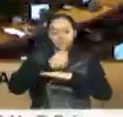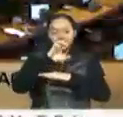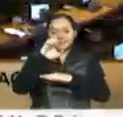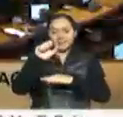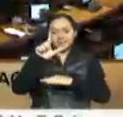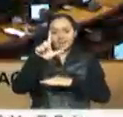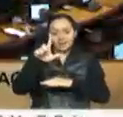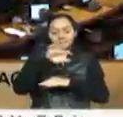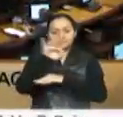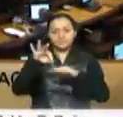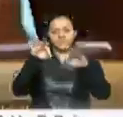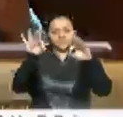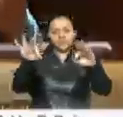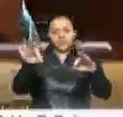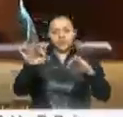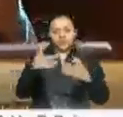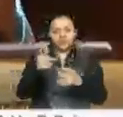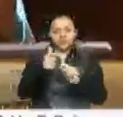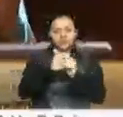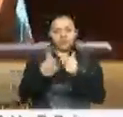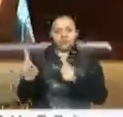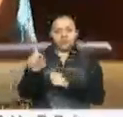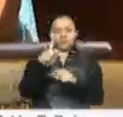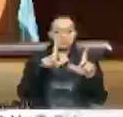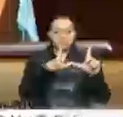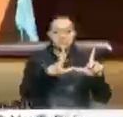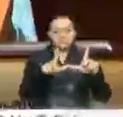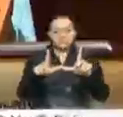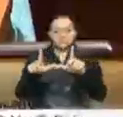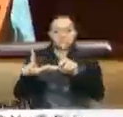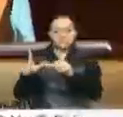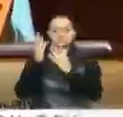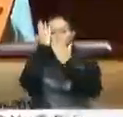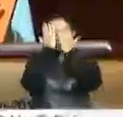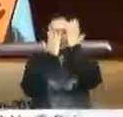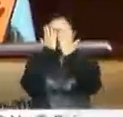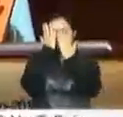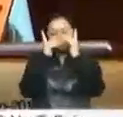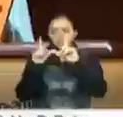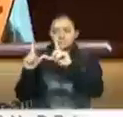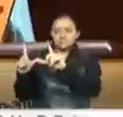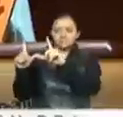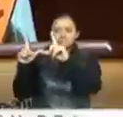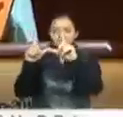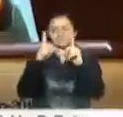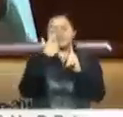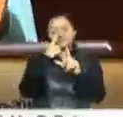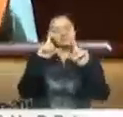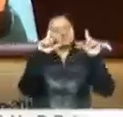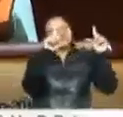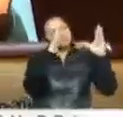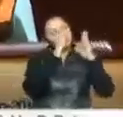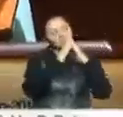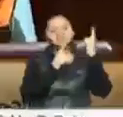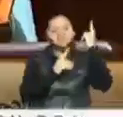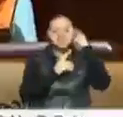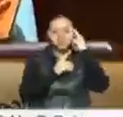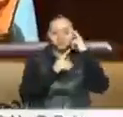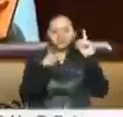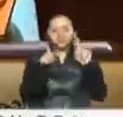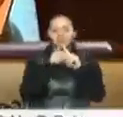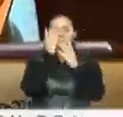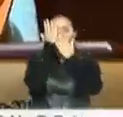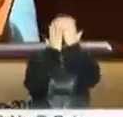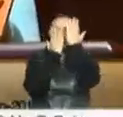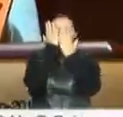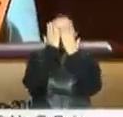un presente a los legisladores. Que es un pedazo del mural de Guayasamín que nos recuerda por qué estamos aquí. El divino sembrador, una